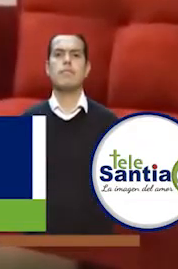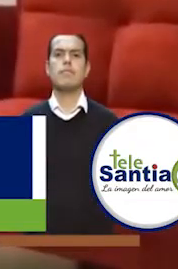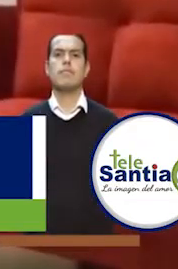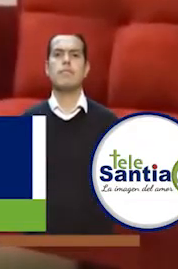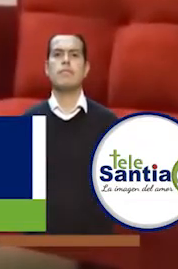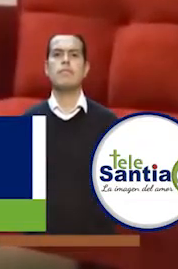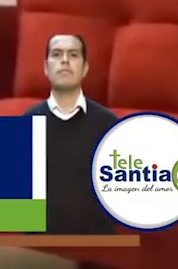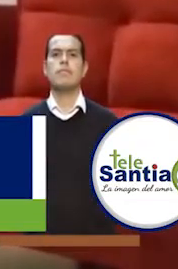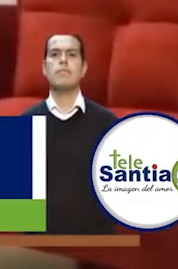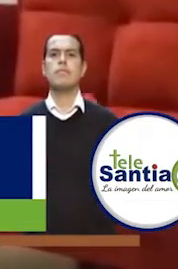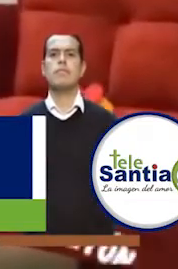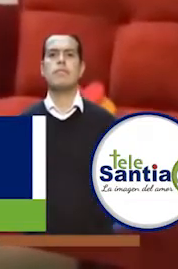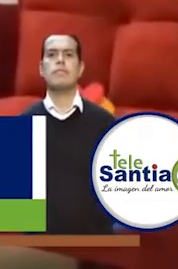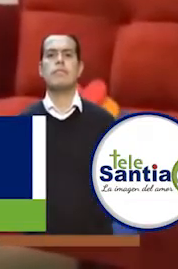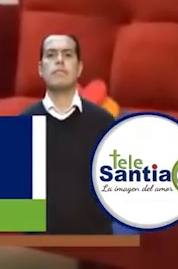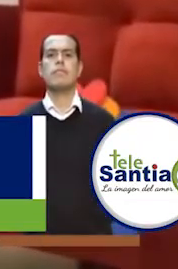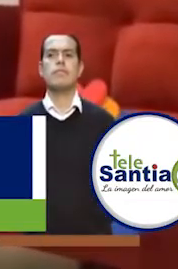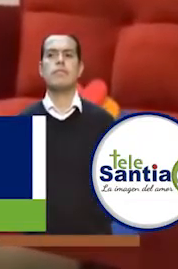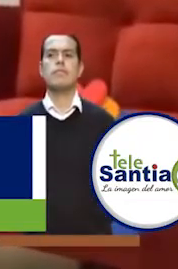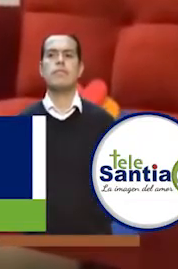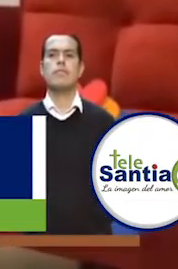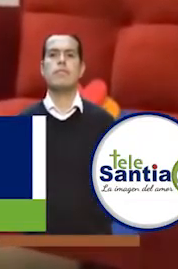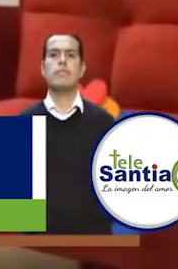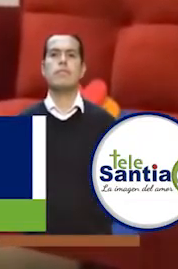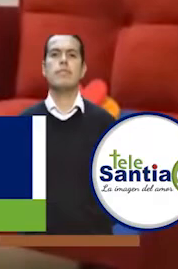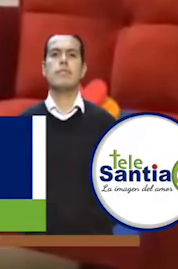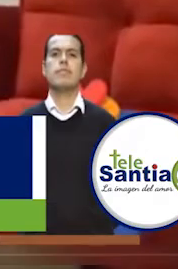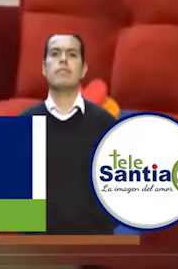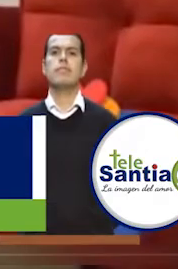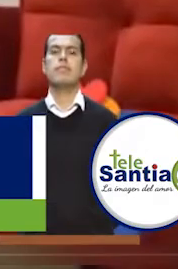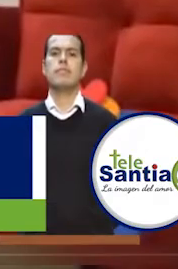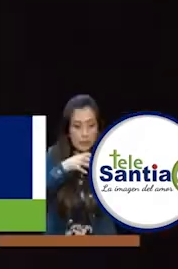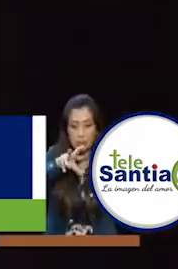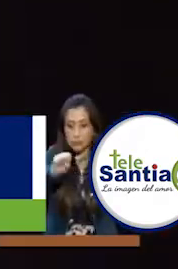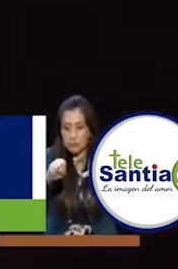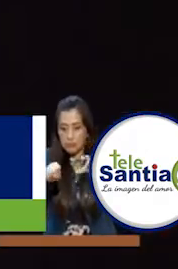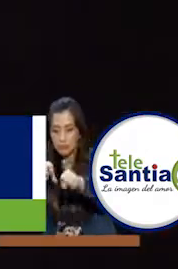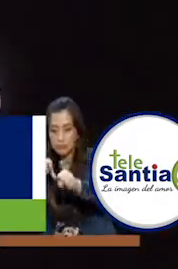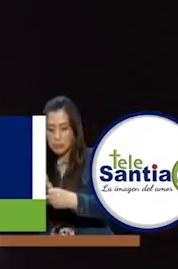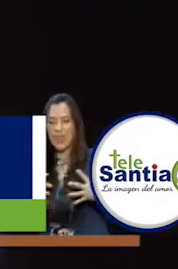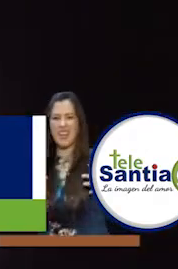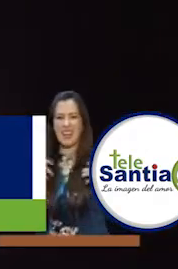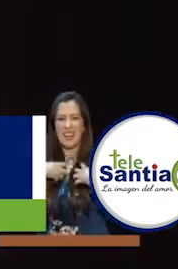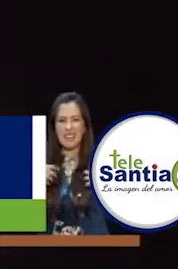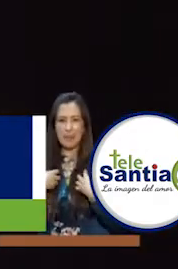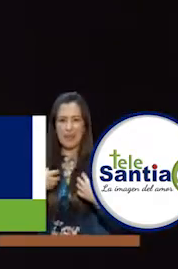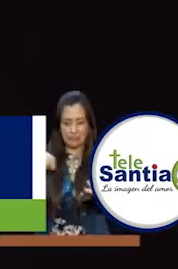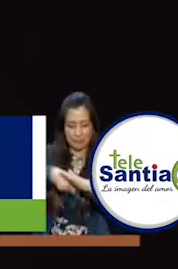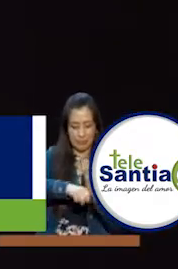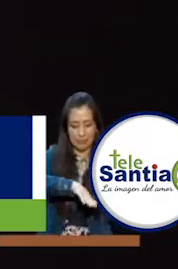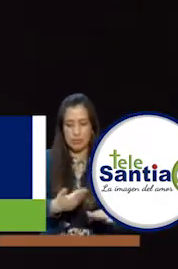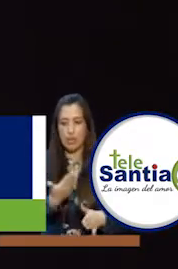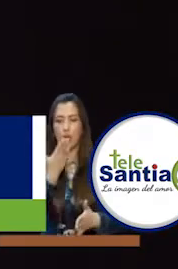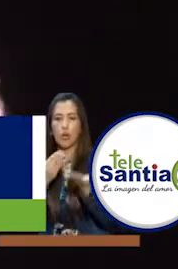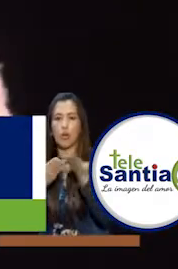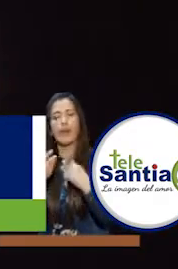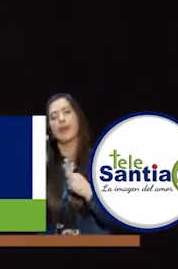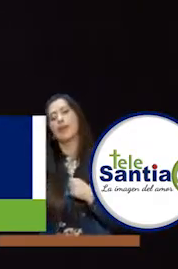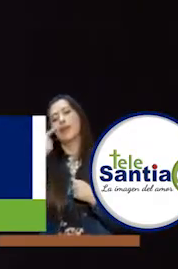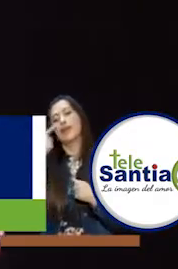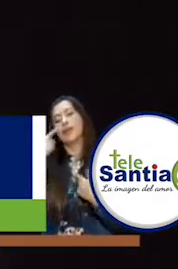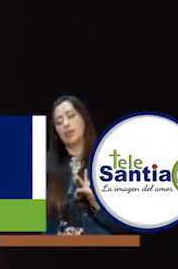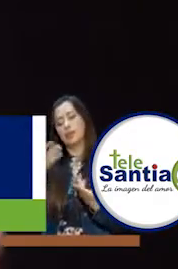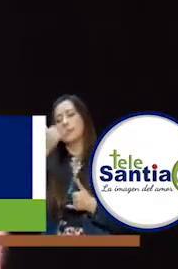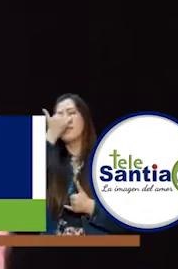hemos estado muy bien, digámoslo entre comillas, pues en comparación con otras ciudades y con otros